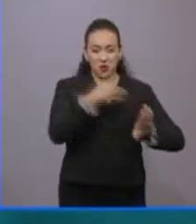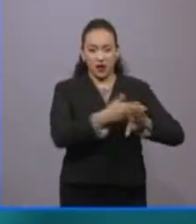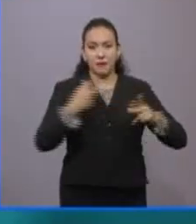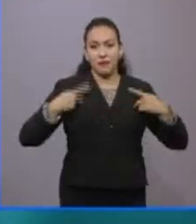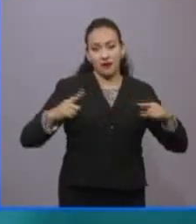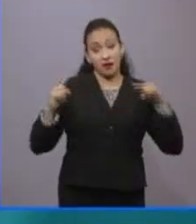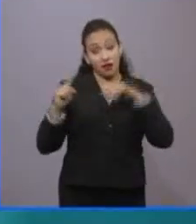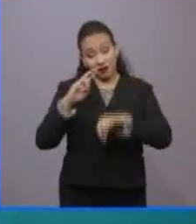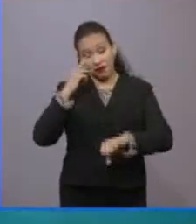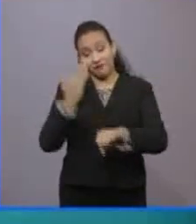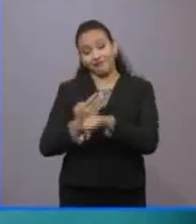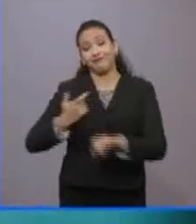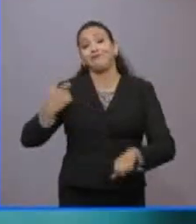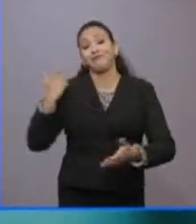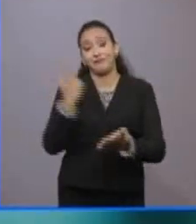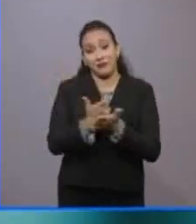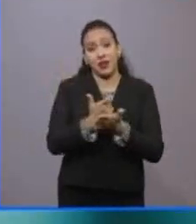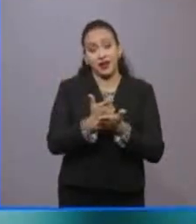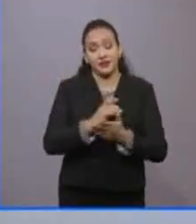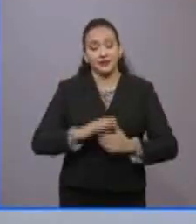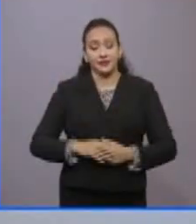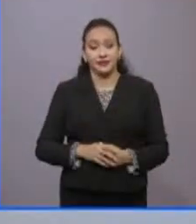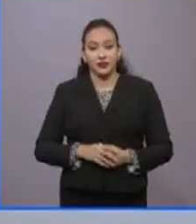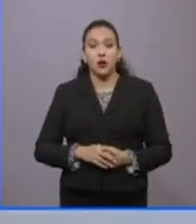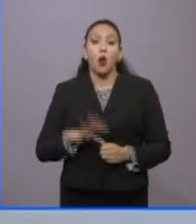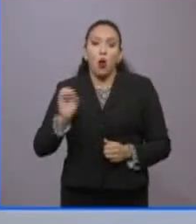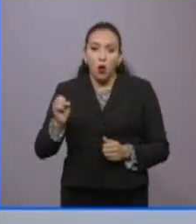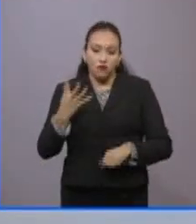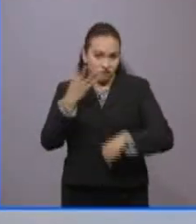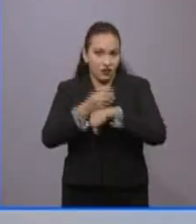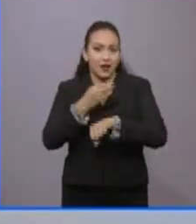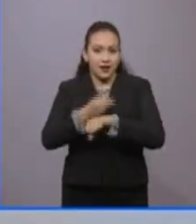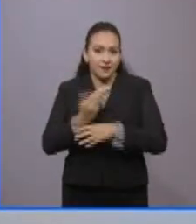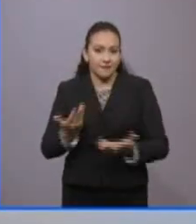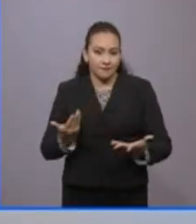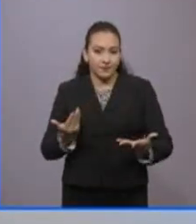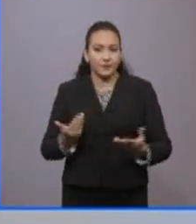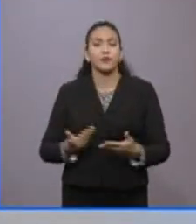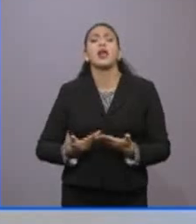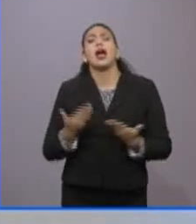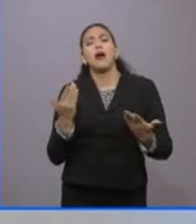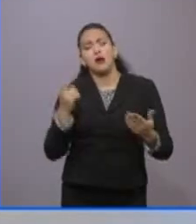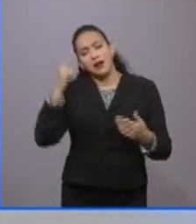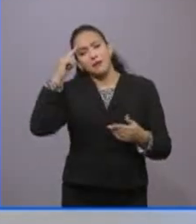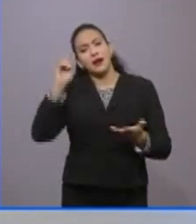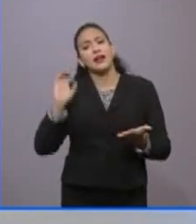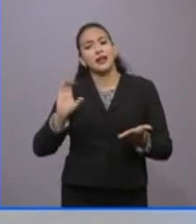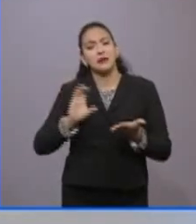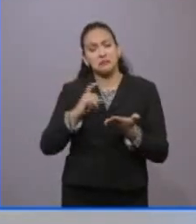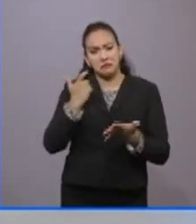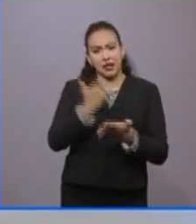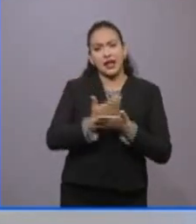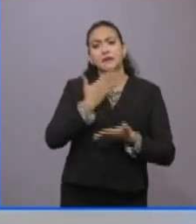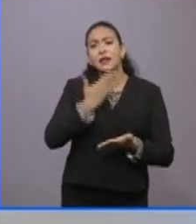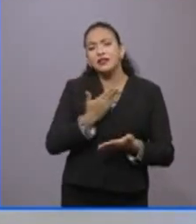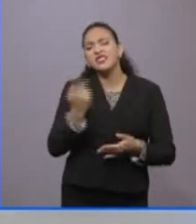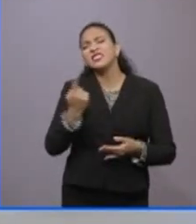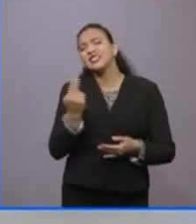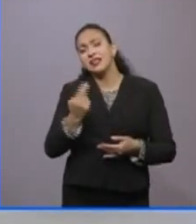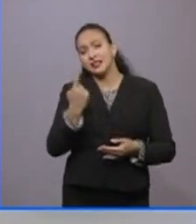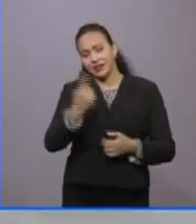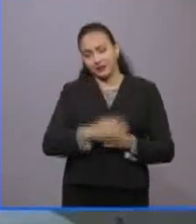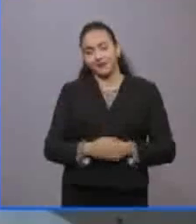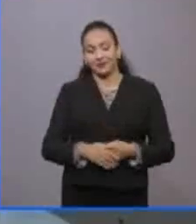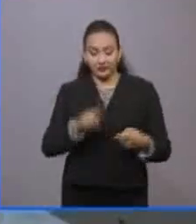una responsabilidad de índole subjetiva. En consecuencia, para que la indemnización resulte procedente, es necesario demostrar